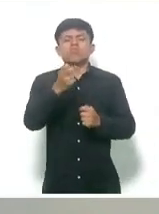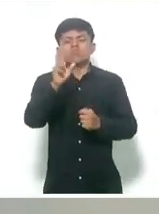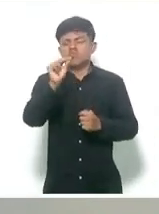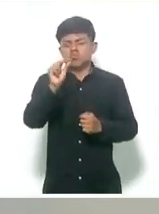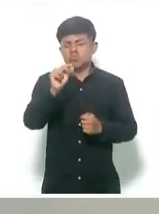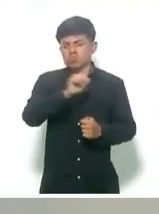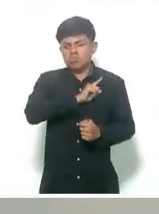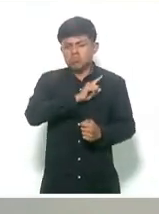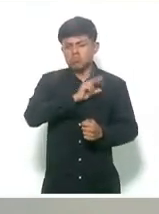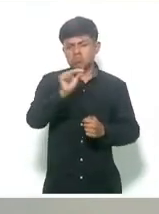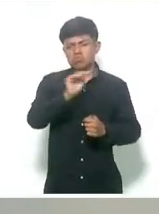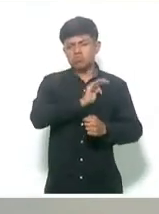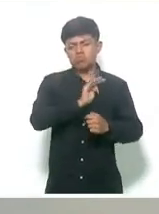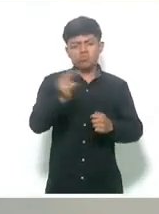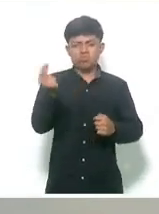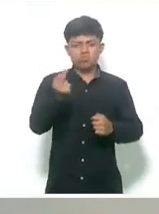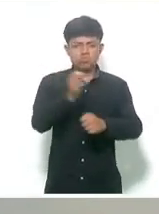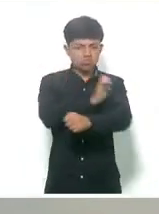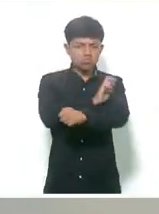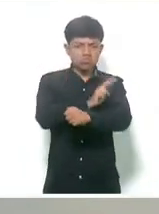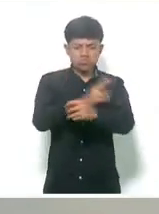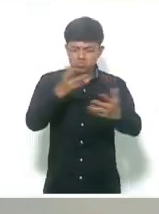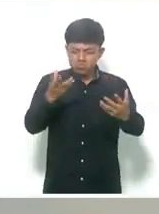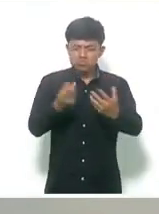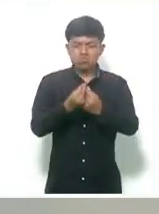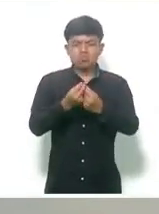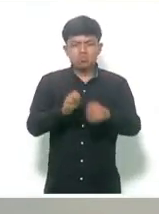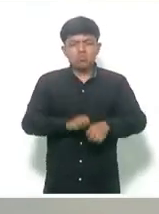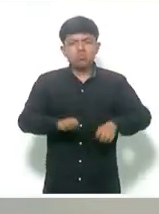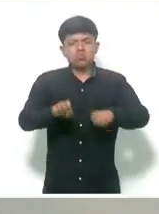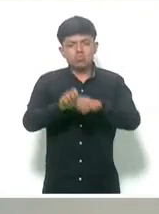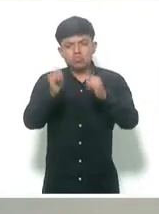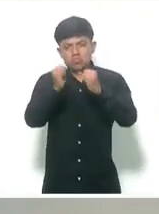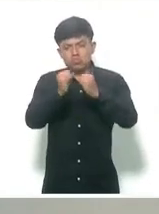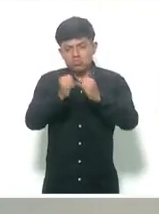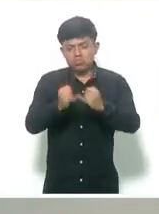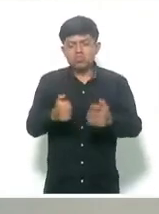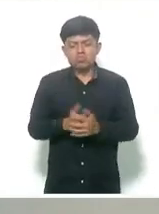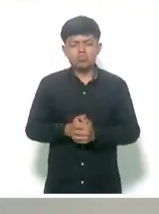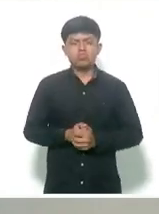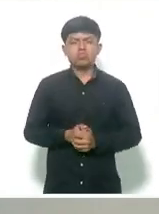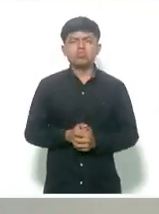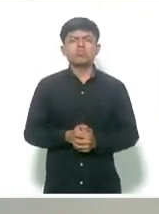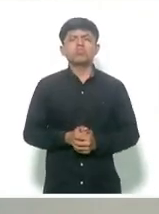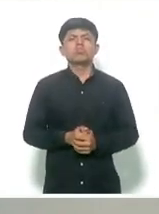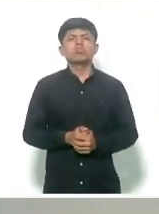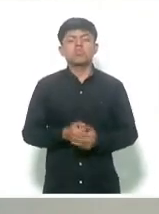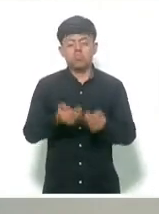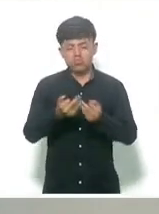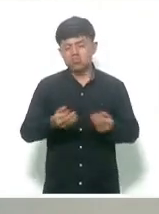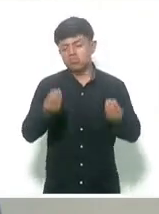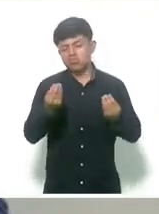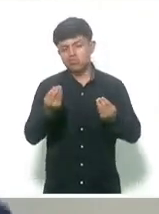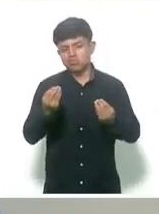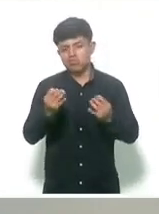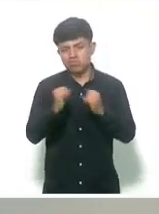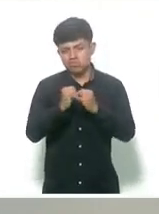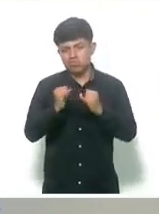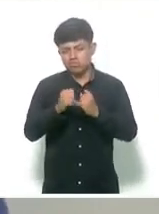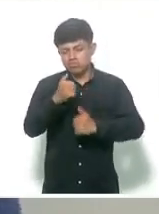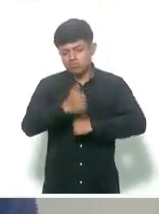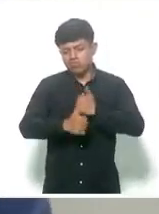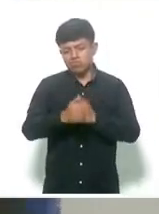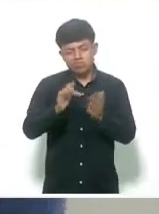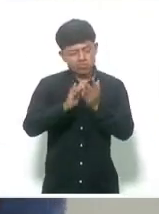modelo que es lo que estamos generando y y haciendo digamos a partir de una reingeniería de cada una de las instancias que estamos participando en eso no lo que podría